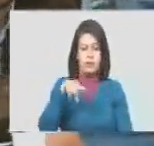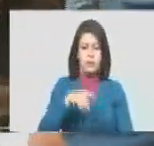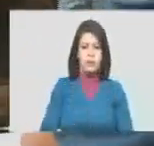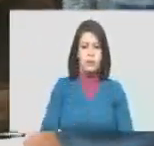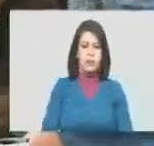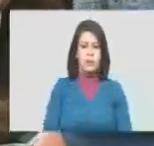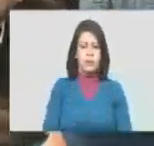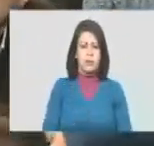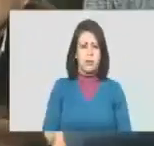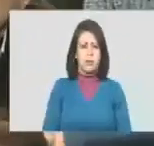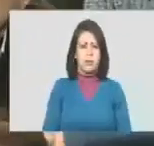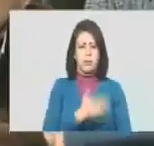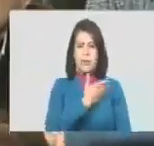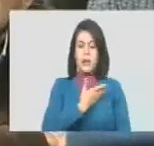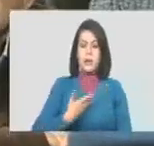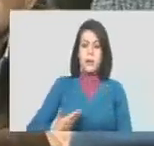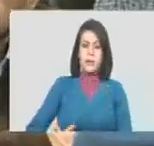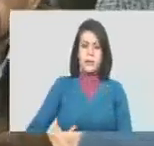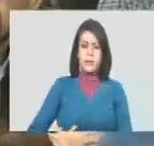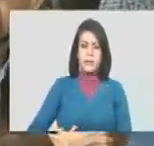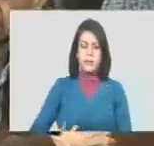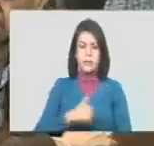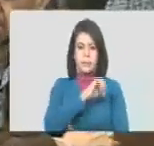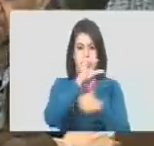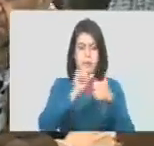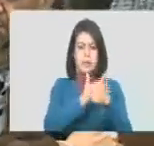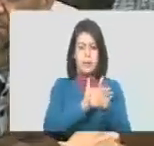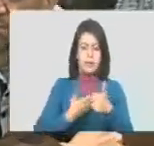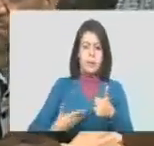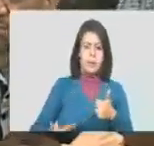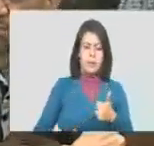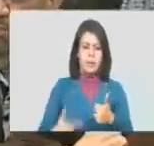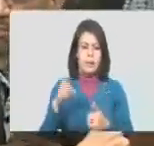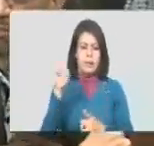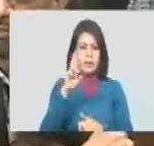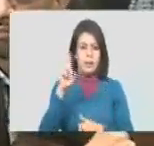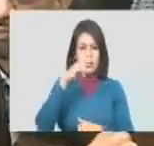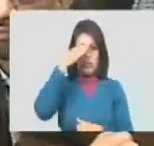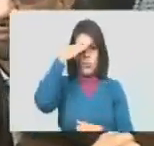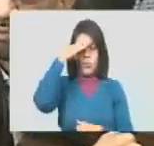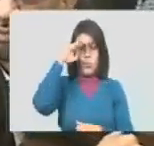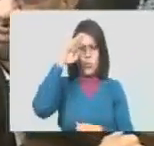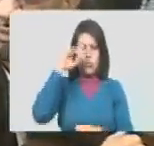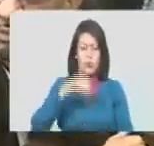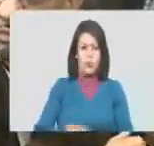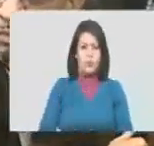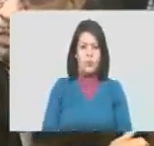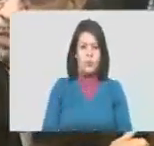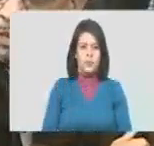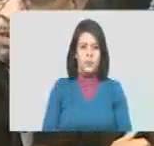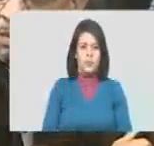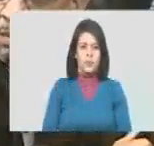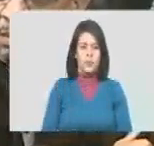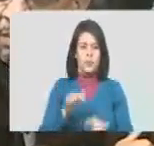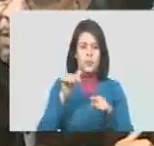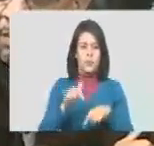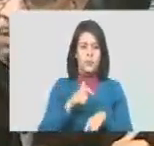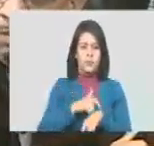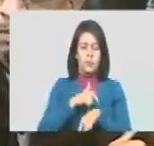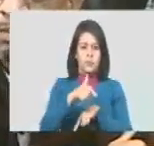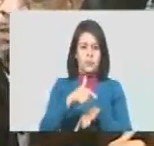también al presidente y vicepresidente de la República de Cuba. Estos